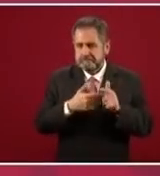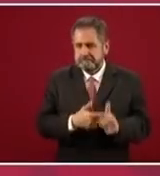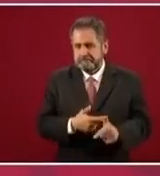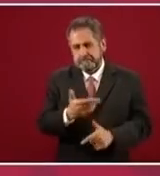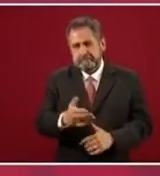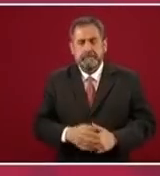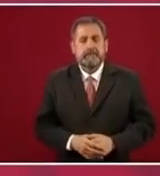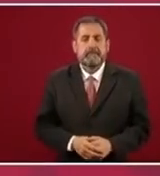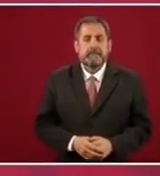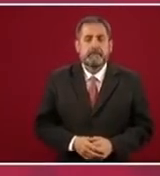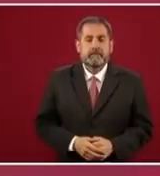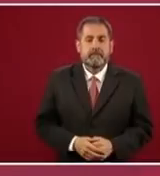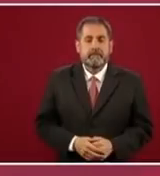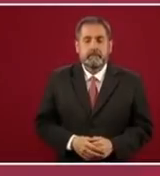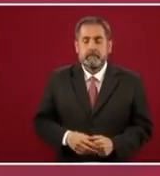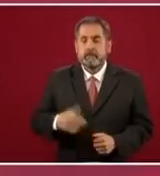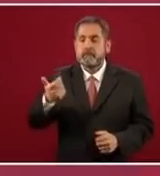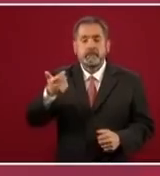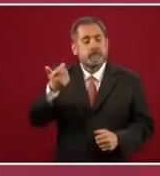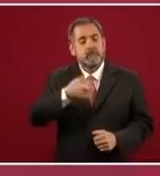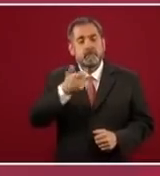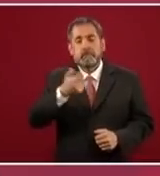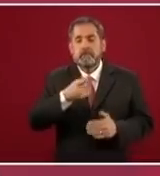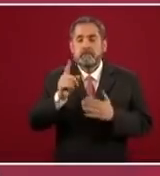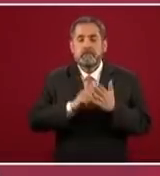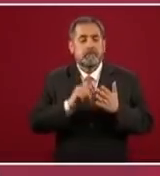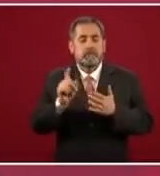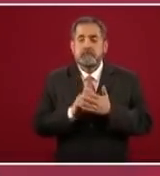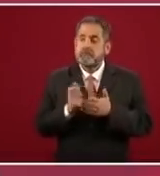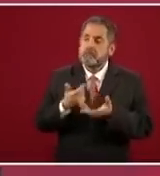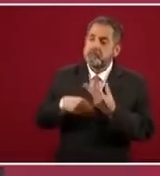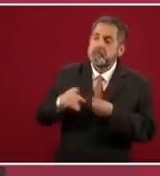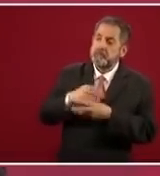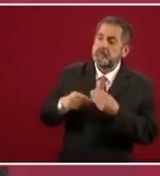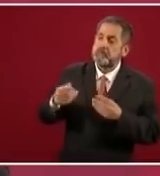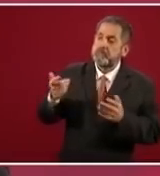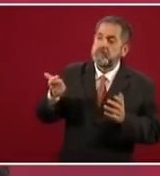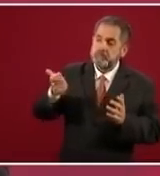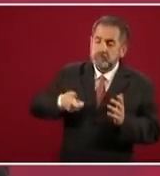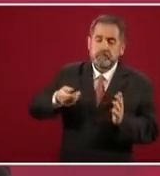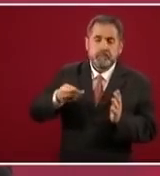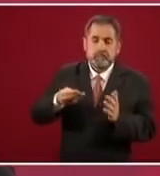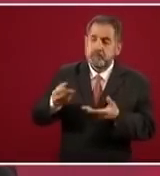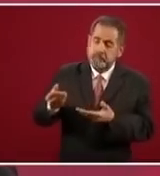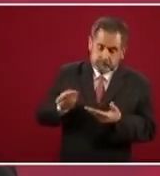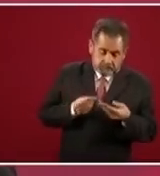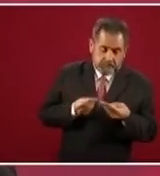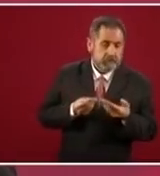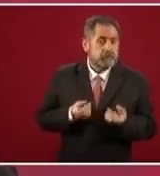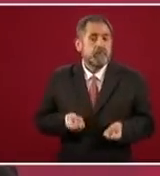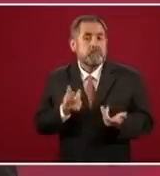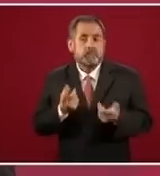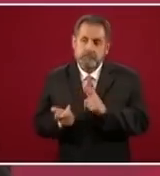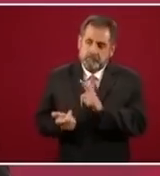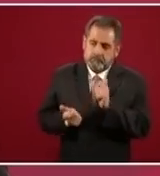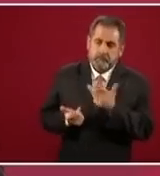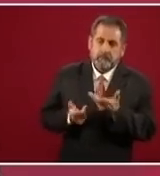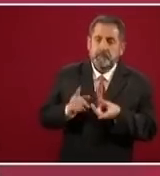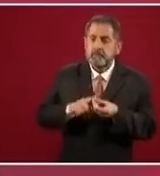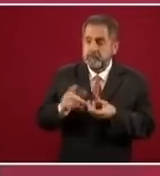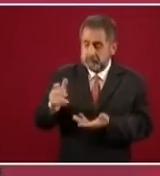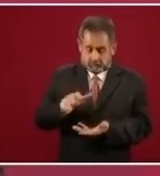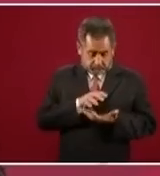A ver, las cuotas de recuperación, lo que se le cobra a la gente, ¿dónde